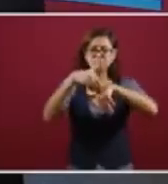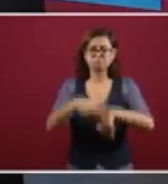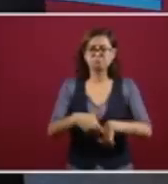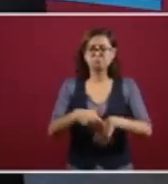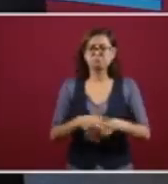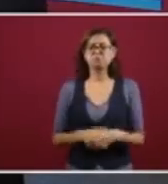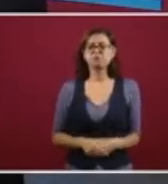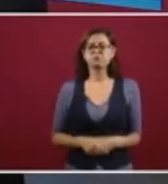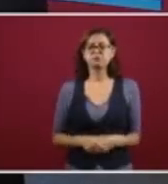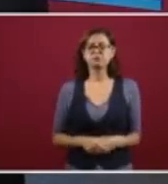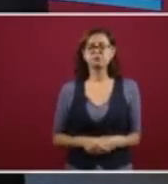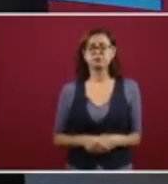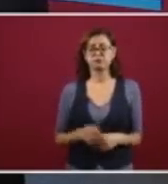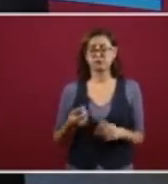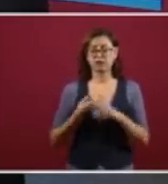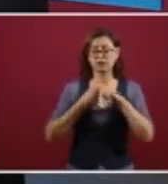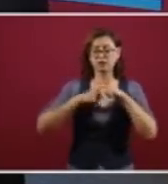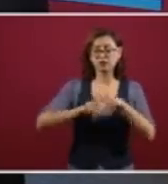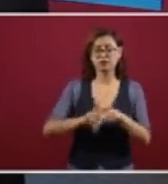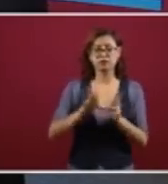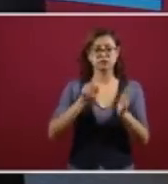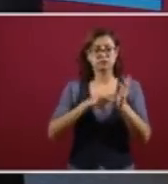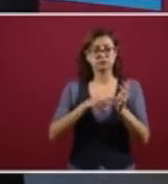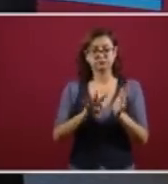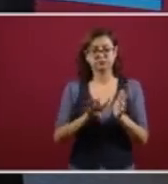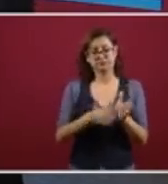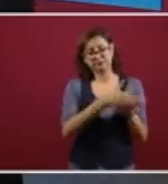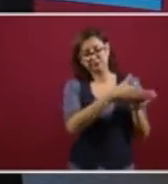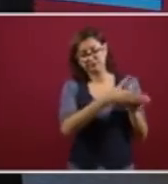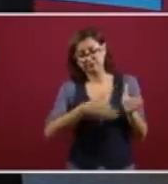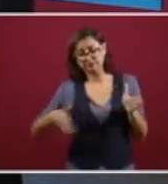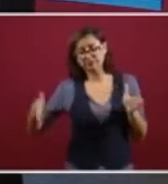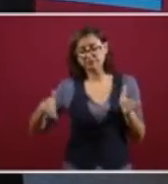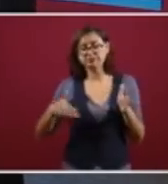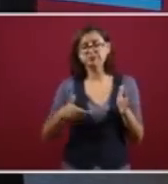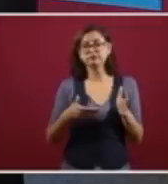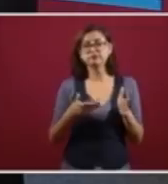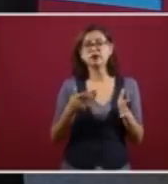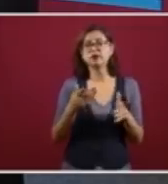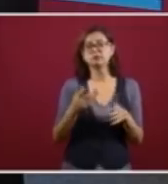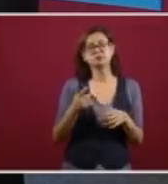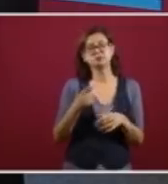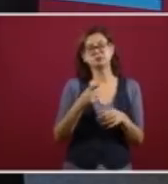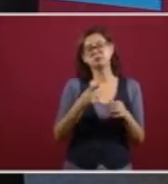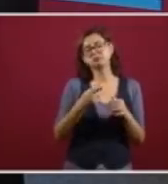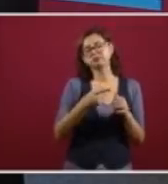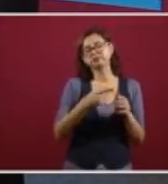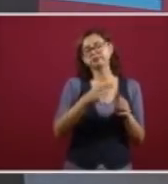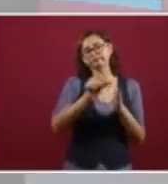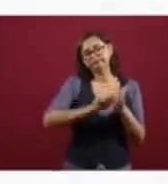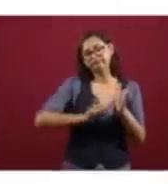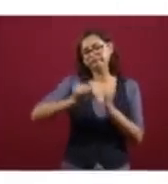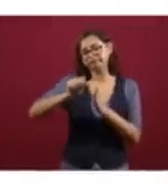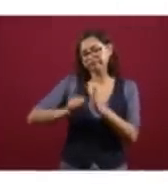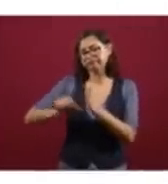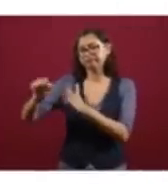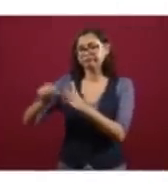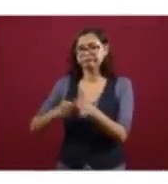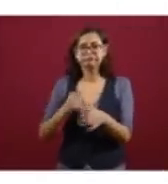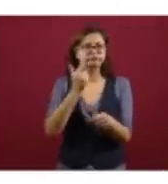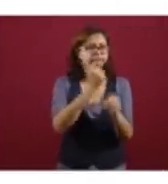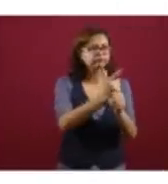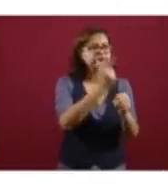primeros meses, además, pues nos abocamos a identificar aquello que hacía falta